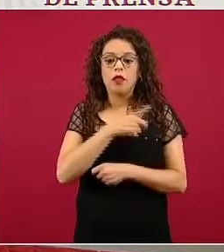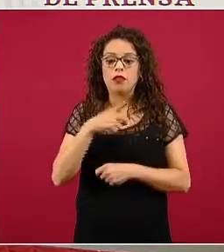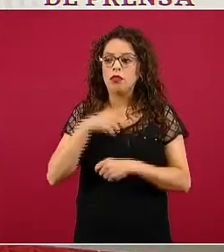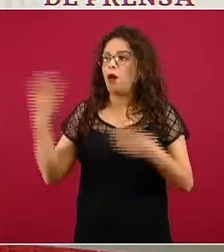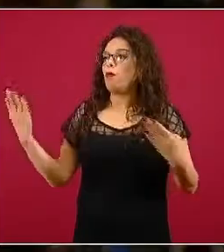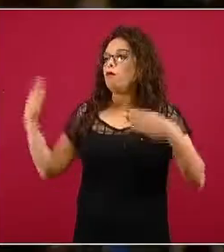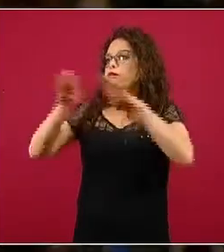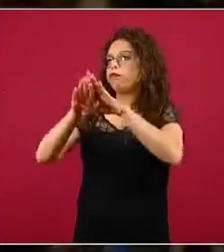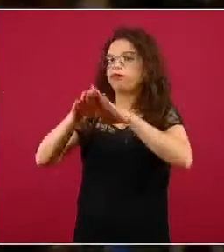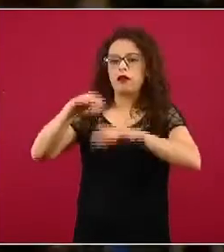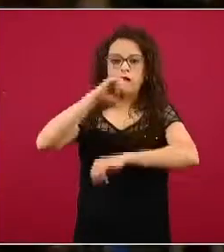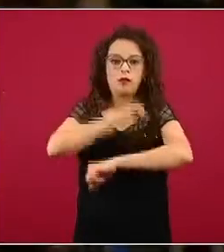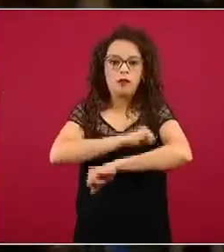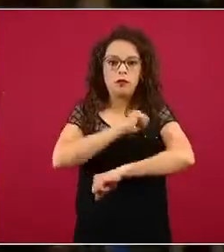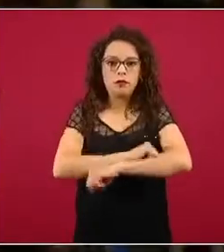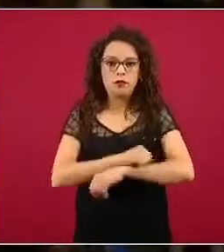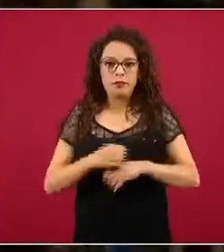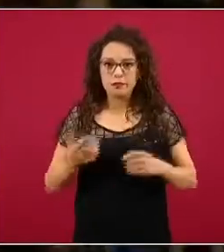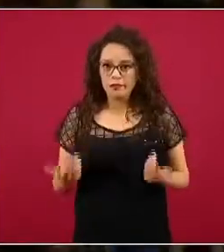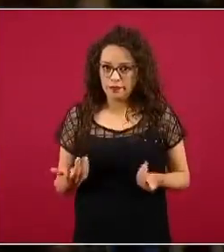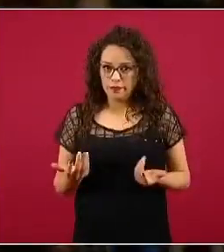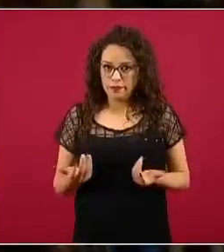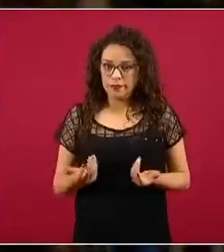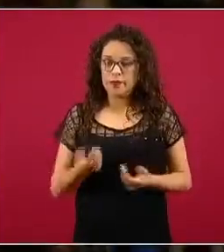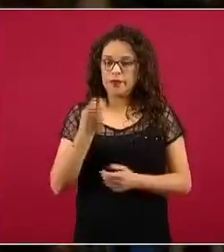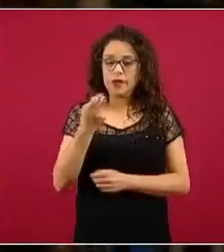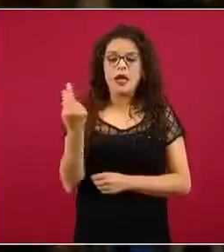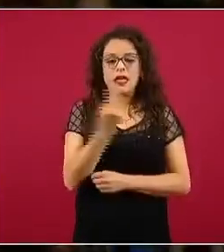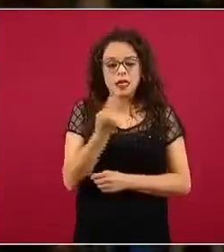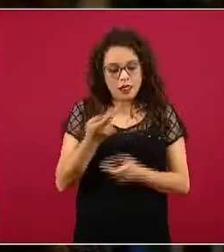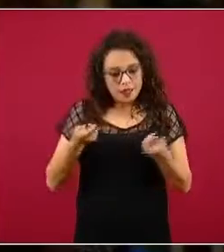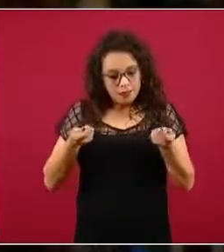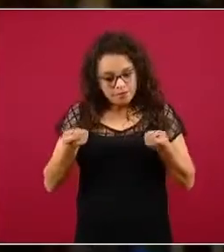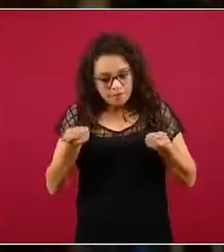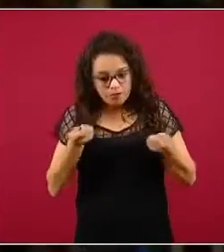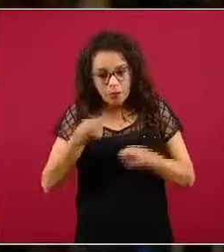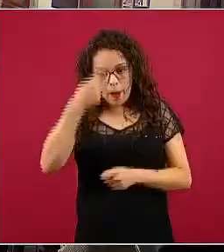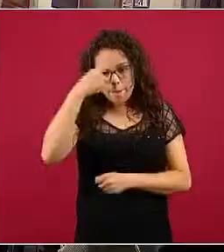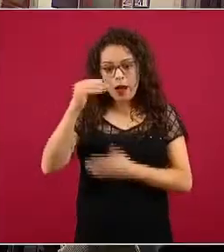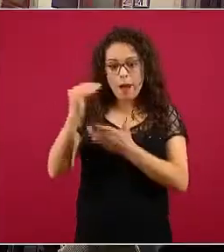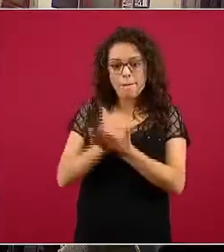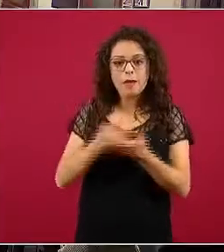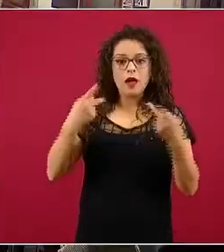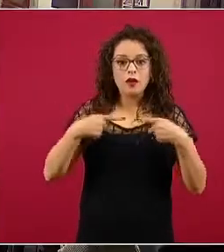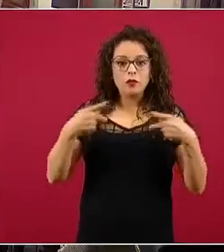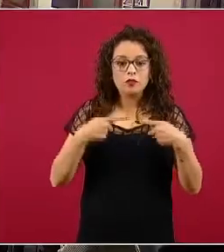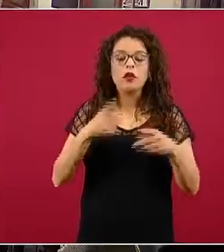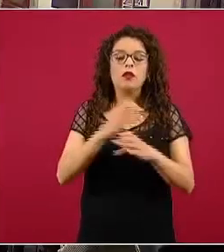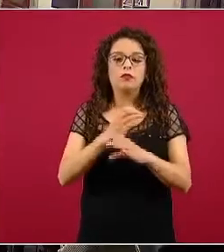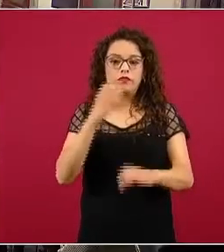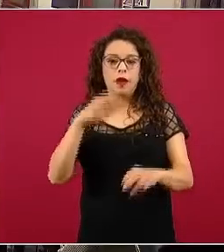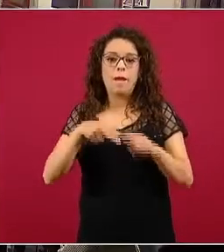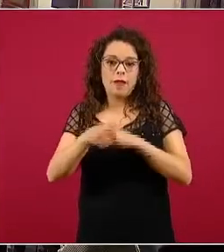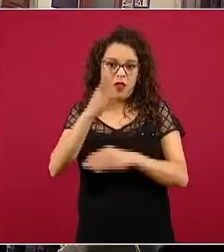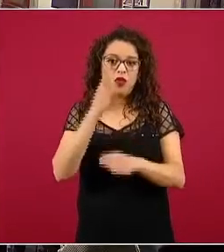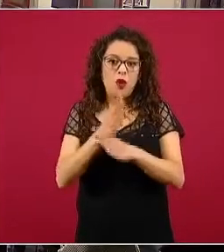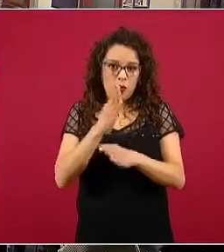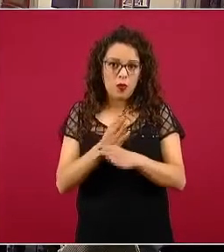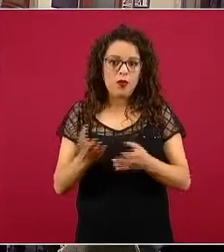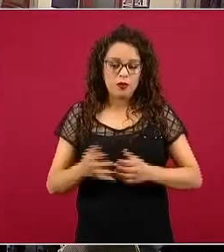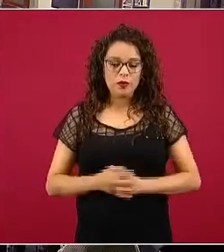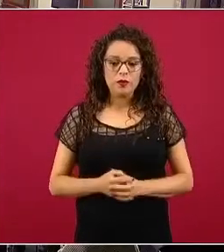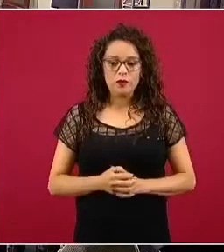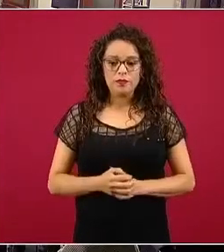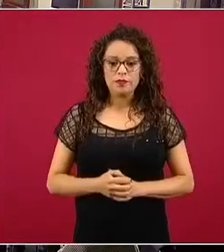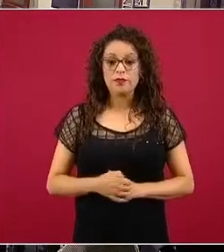Entonces, calibrar para que haya menos personas y más frecuencia de autobuses. Sí, justamente, y qué bueno que lo